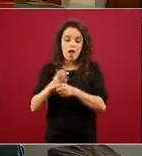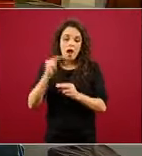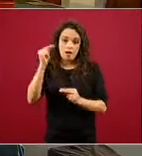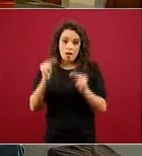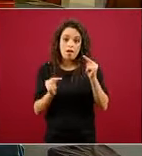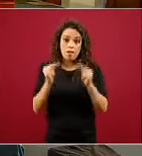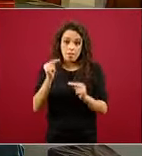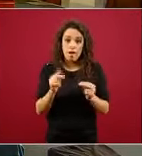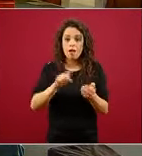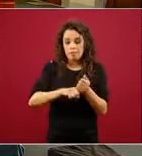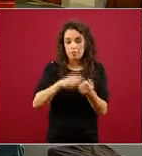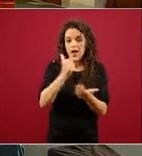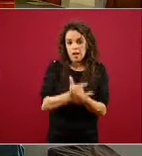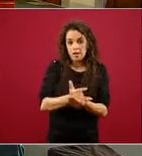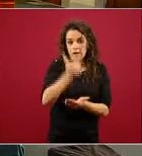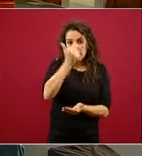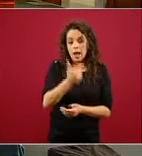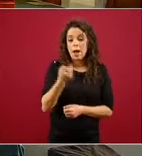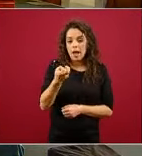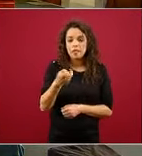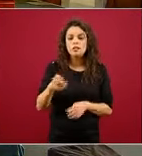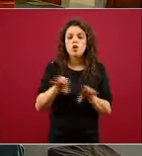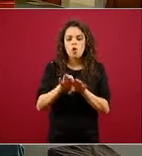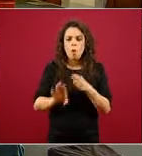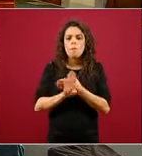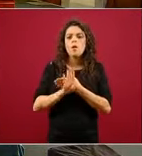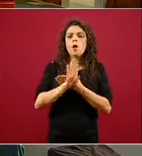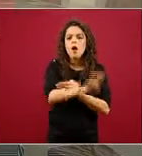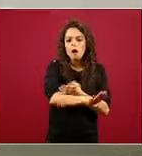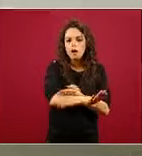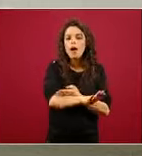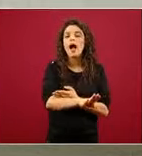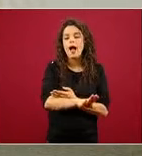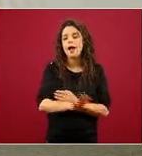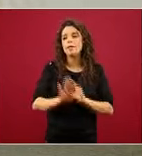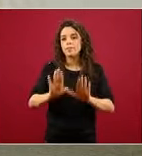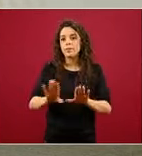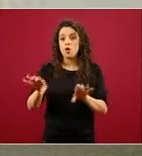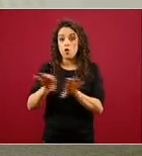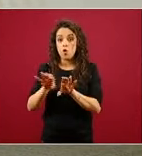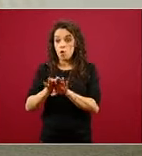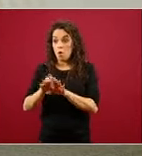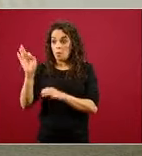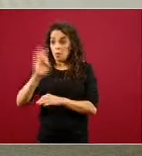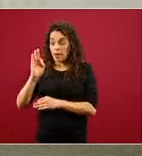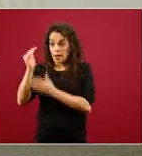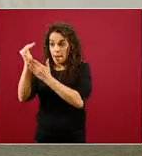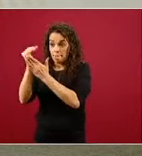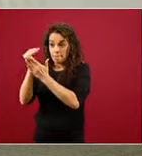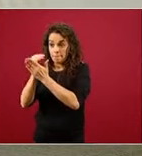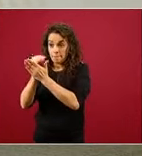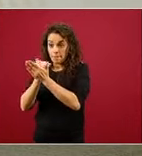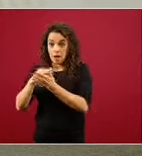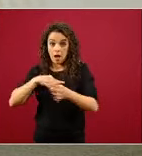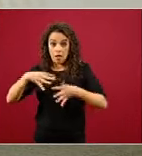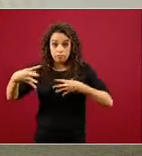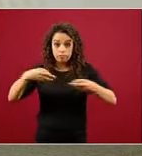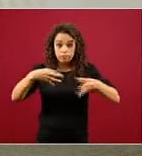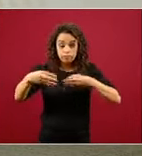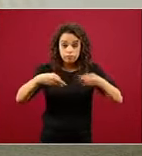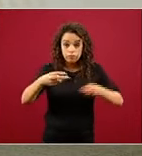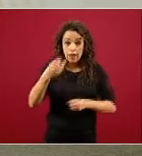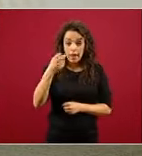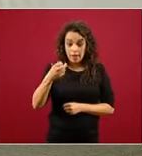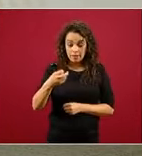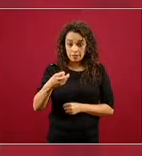de que esto no sucediera precisamente iba orientada a que en la medida que se disminuya los contagios y que la epidemia no tenga